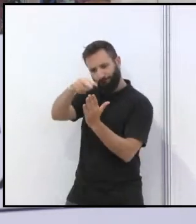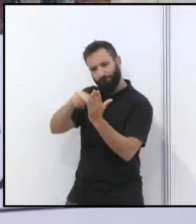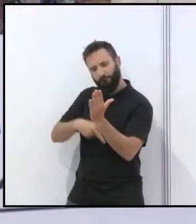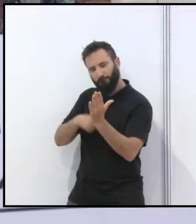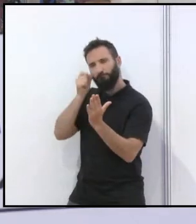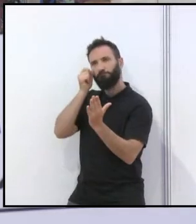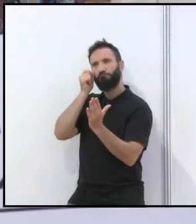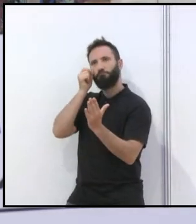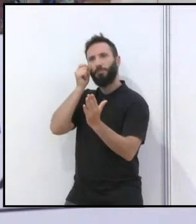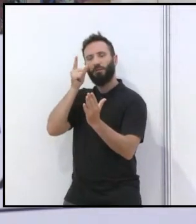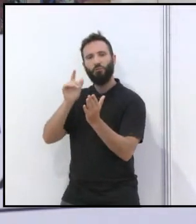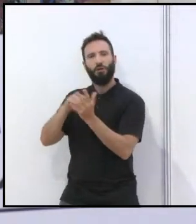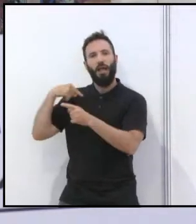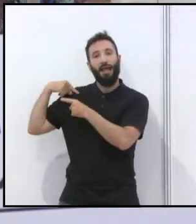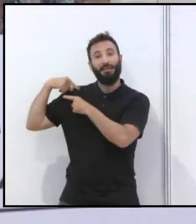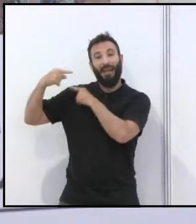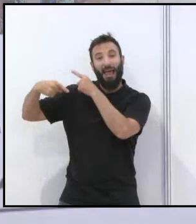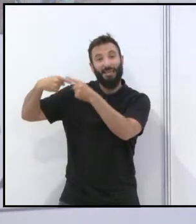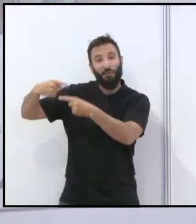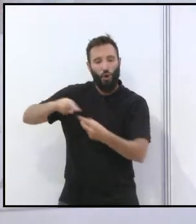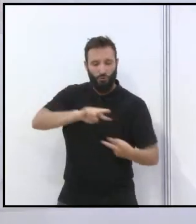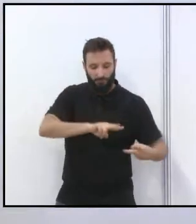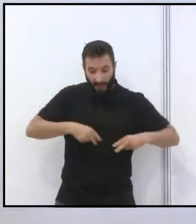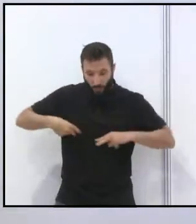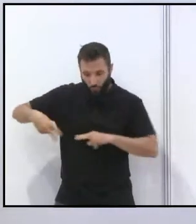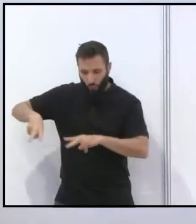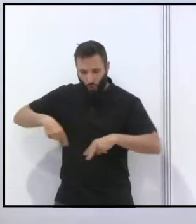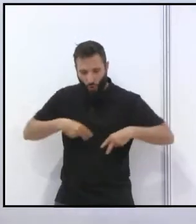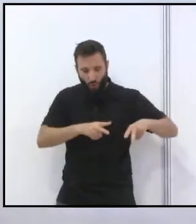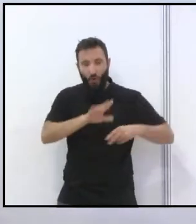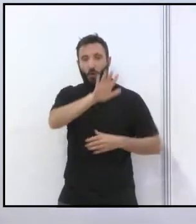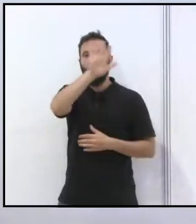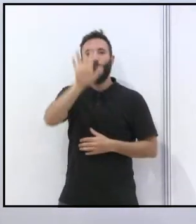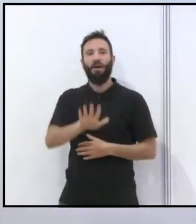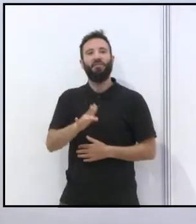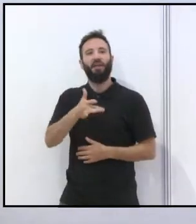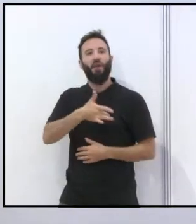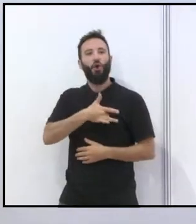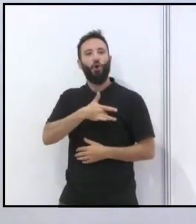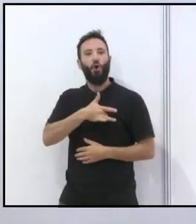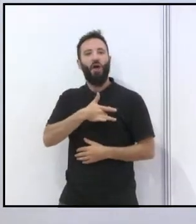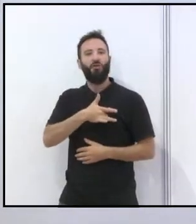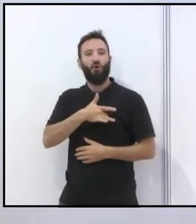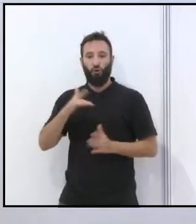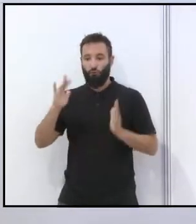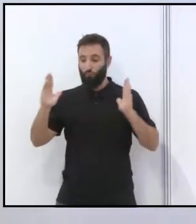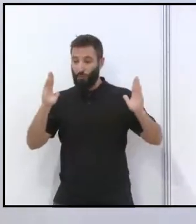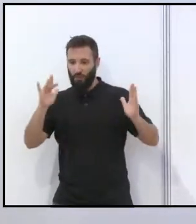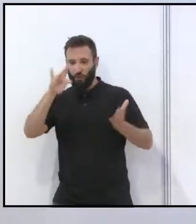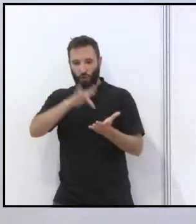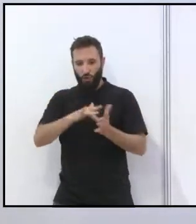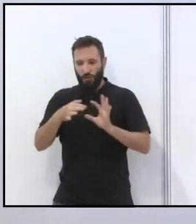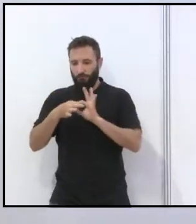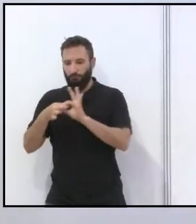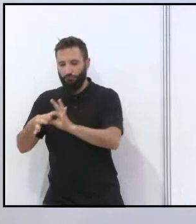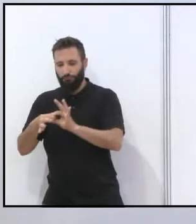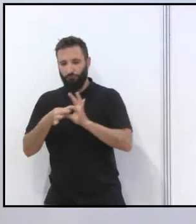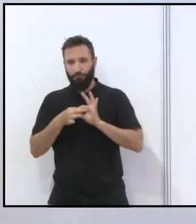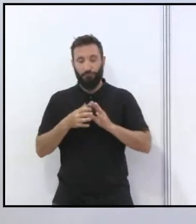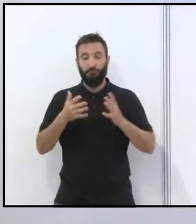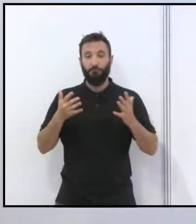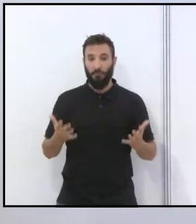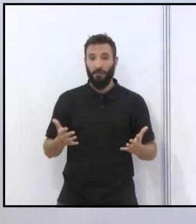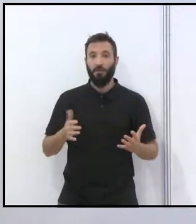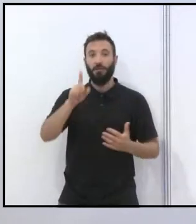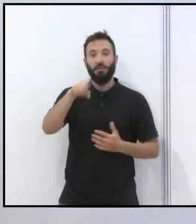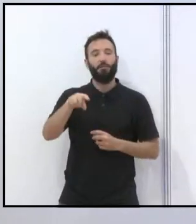la tradición de lo literario, la traducción parece estar en el corazón de lo que nos pasa en este momento, ¿no? Estamos